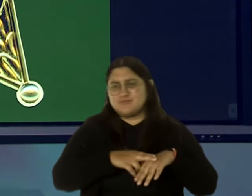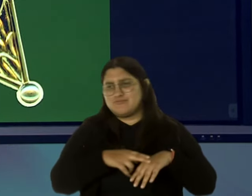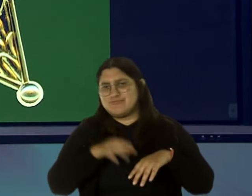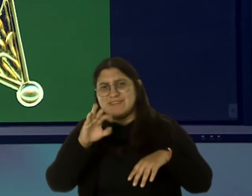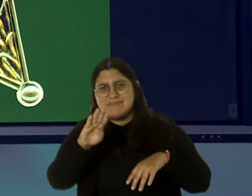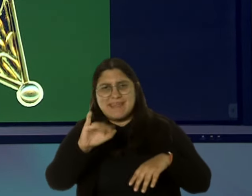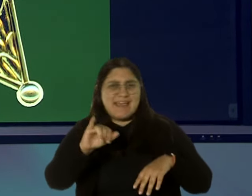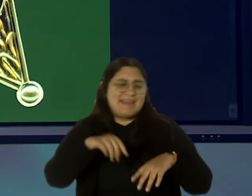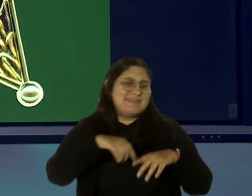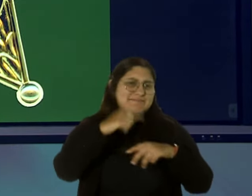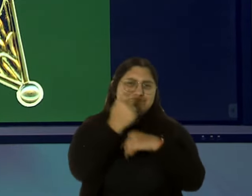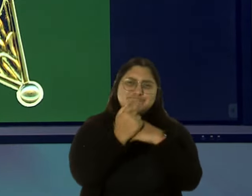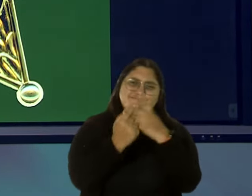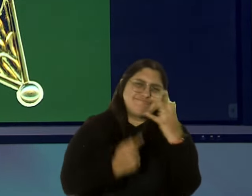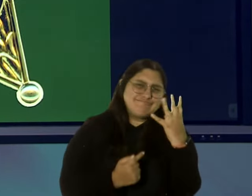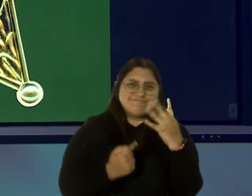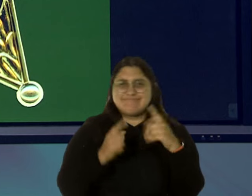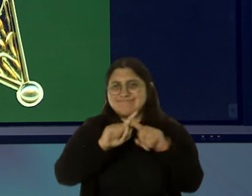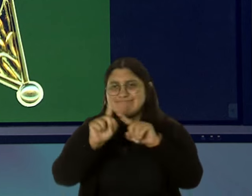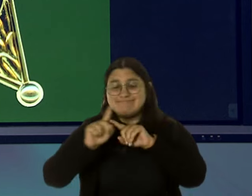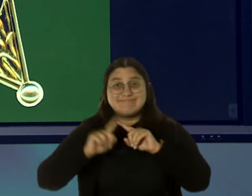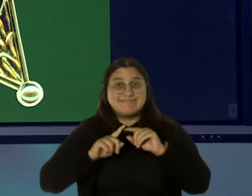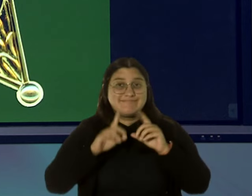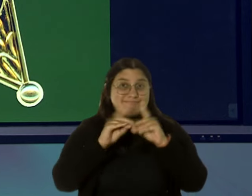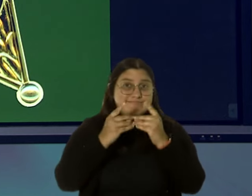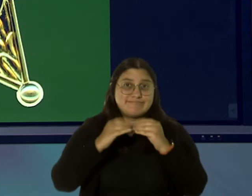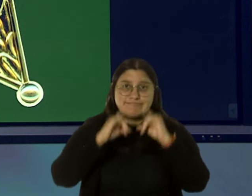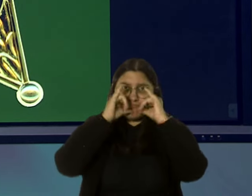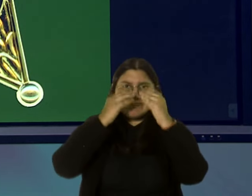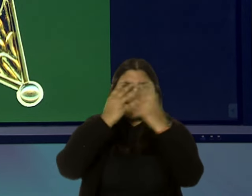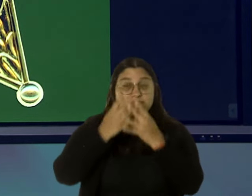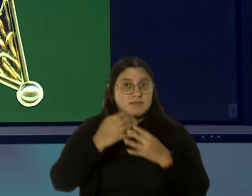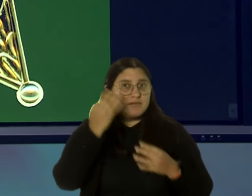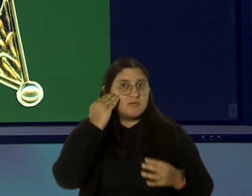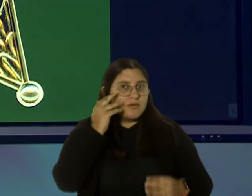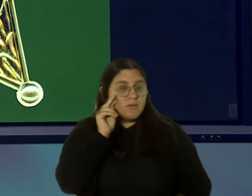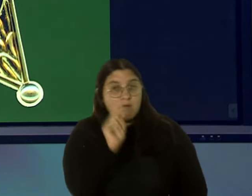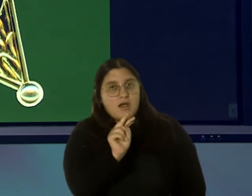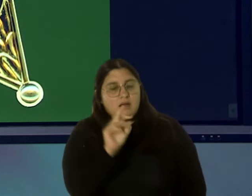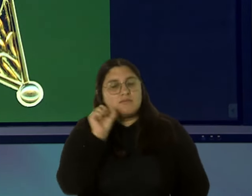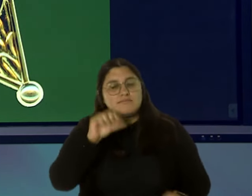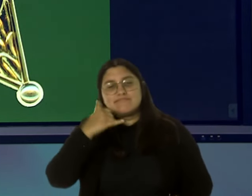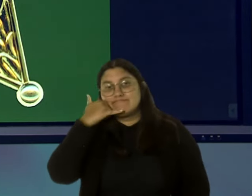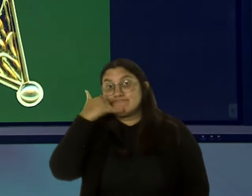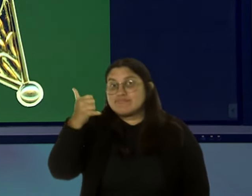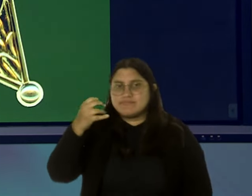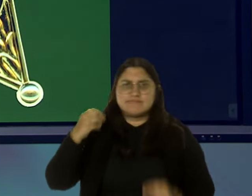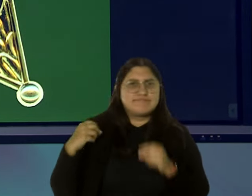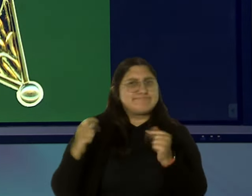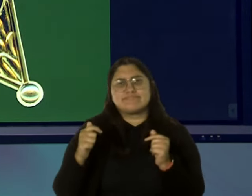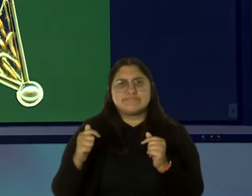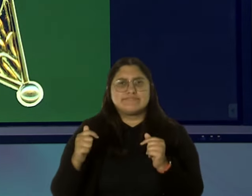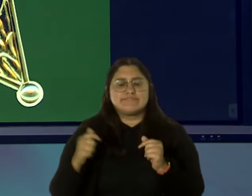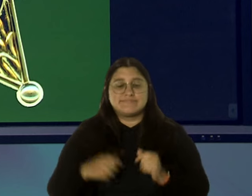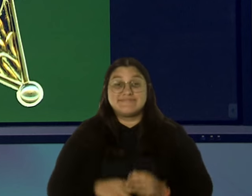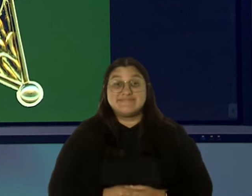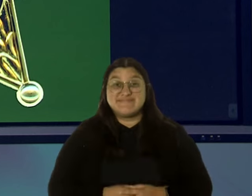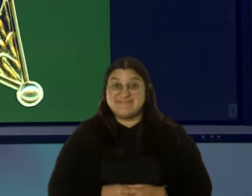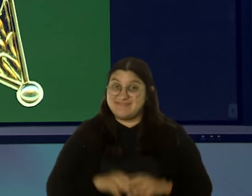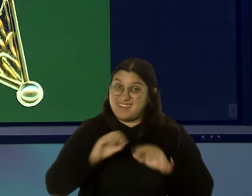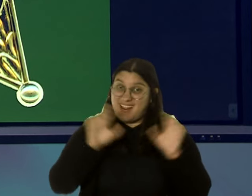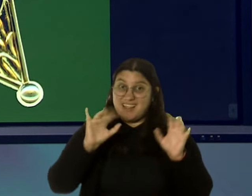FBI, el Departamento de Corrección y Rehabilitación, para si usted ve a algunos de estos individuos que se han presentado, llamar de inmediato a las autoridades. Y claro